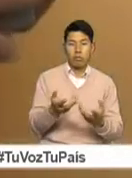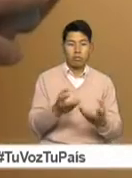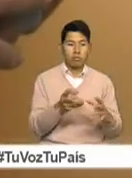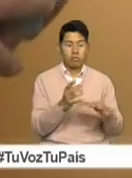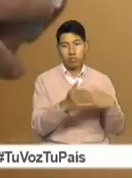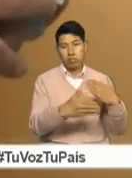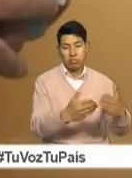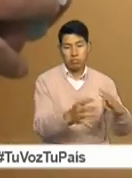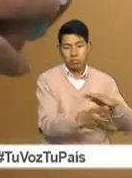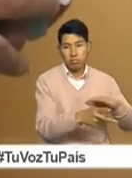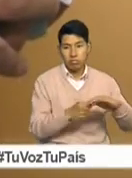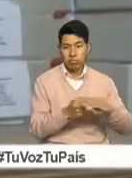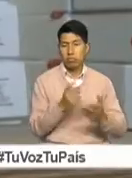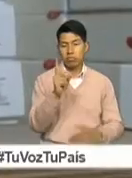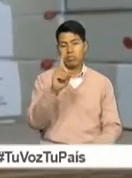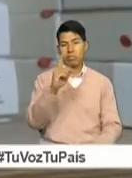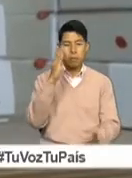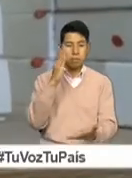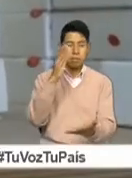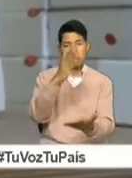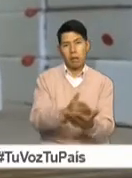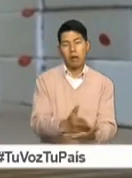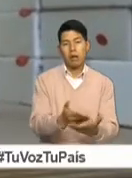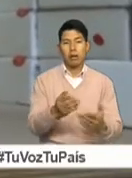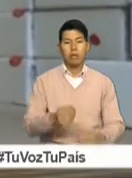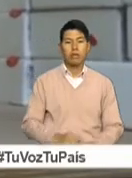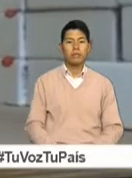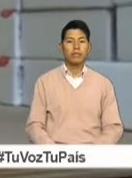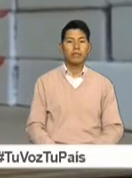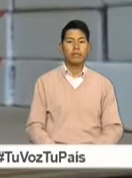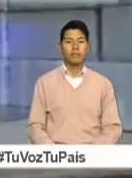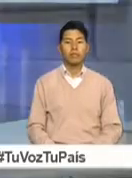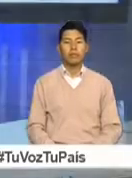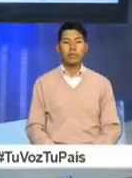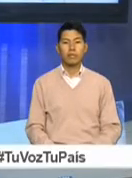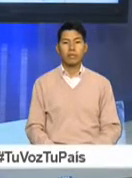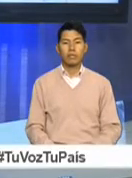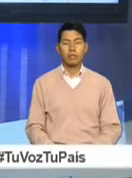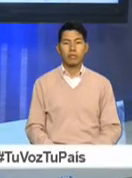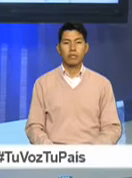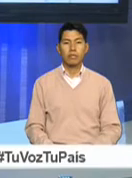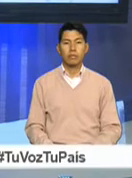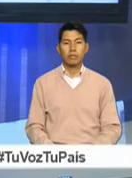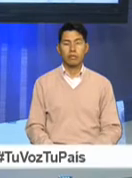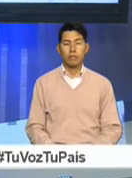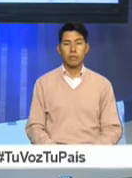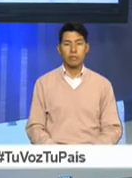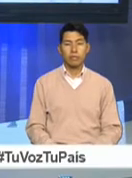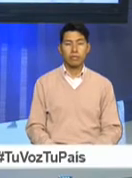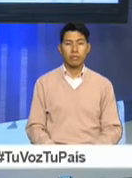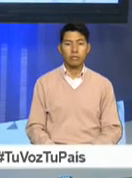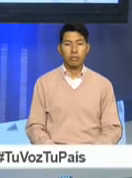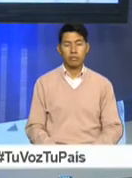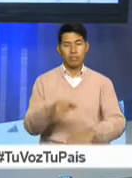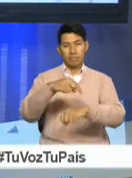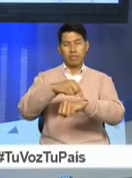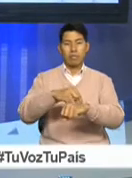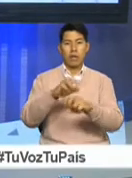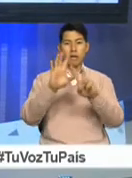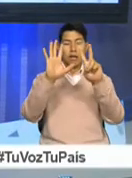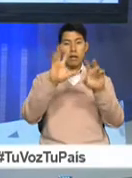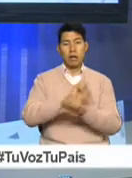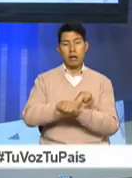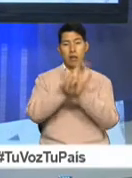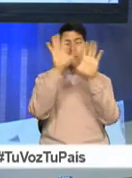actividad delictiva luisa andrade noticiero ciudadano 7 de la mañana con 14 minutos una hora